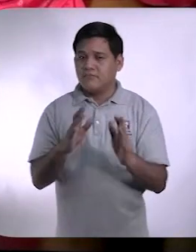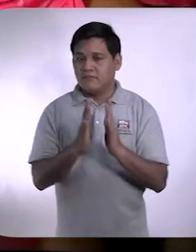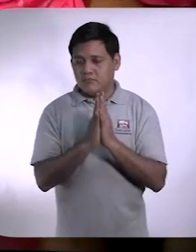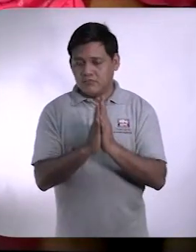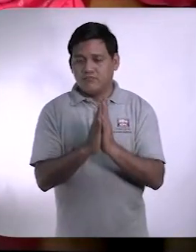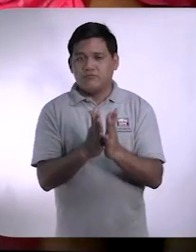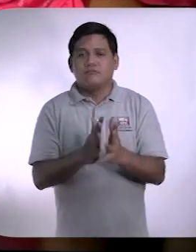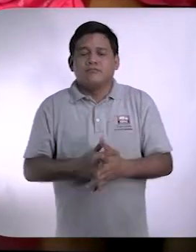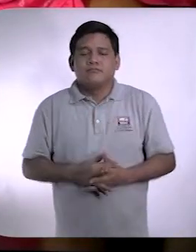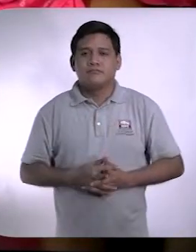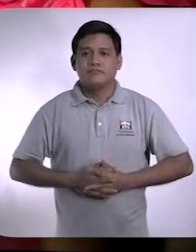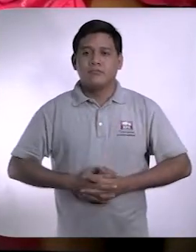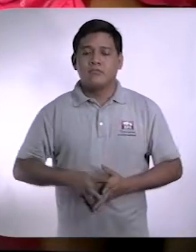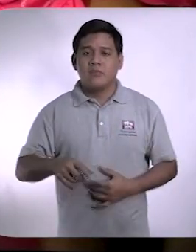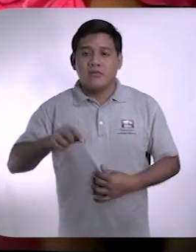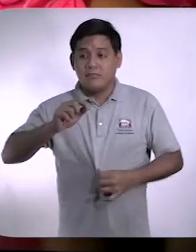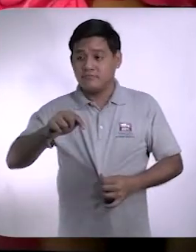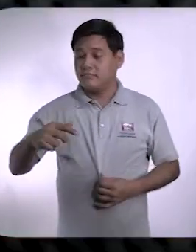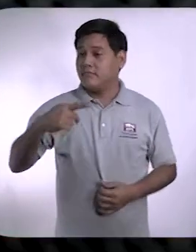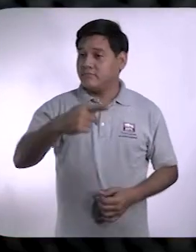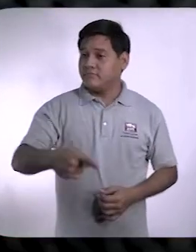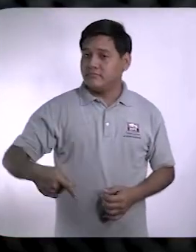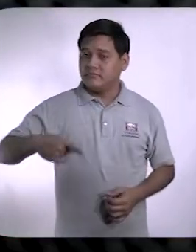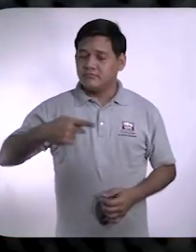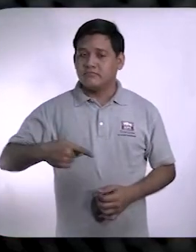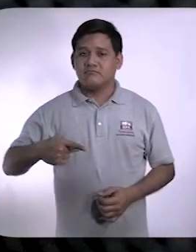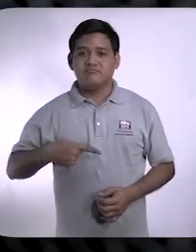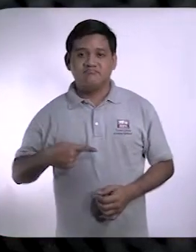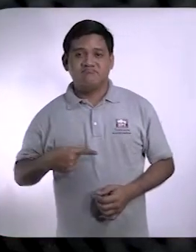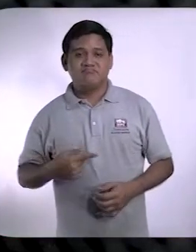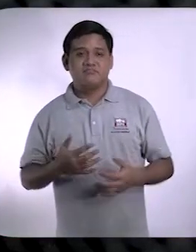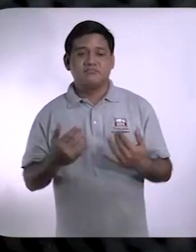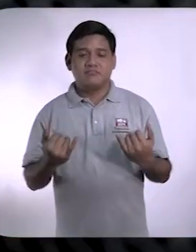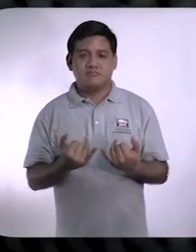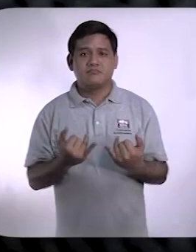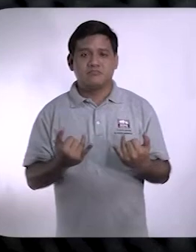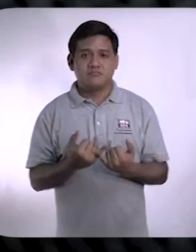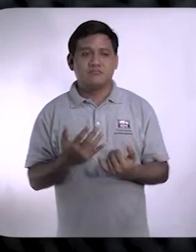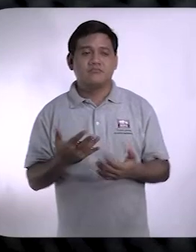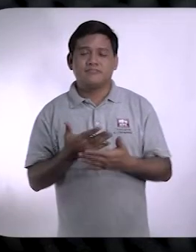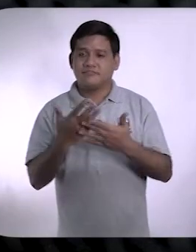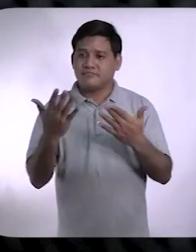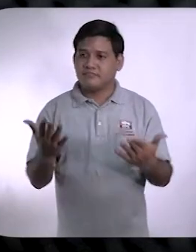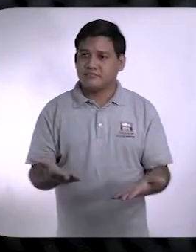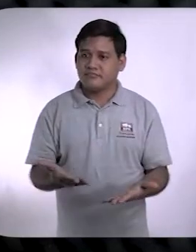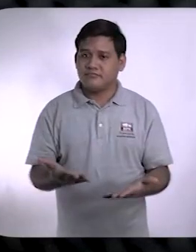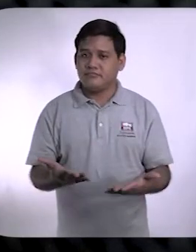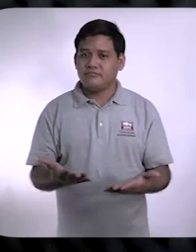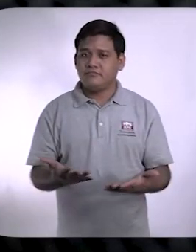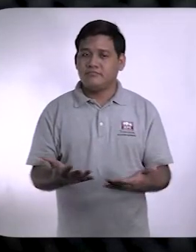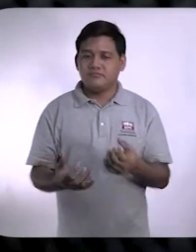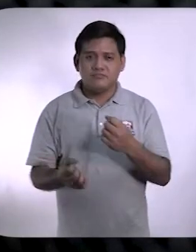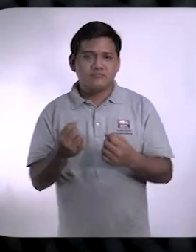preguntan mucho, cuando marcan la cruz, que es por lo regular el símbolo que utilizamos